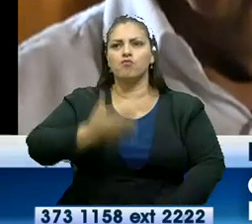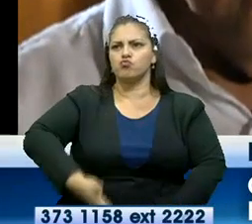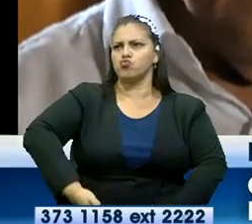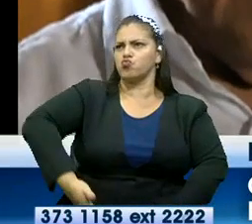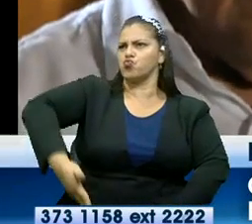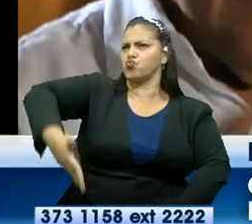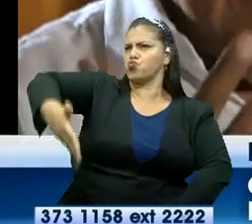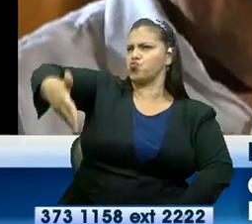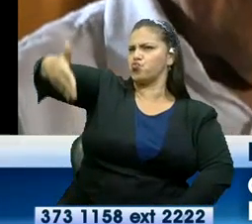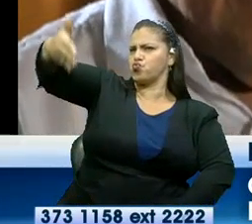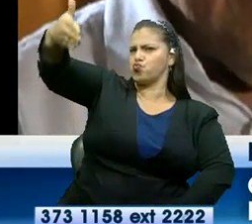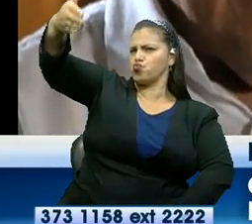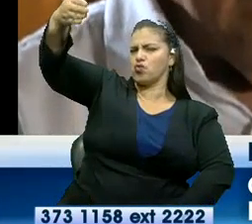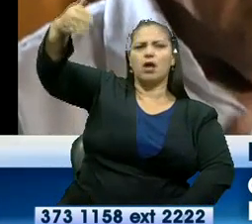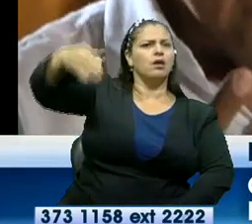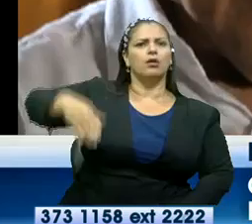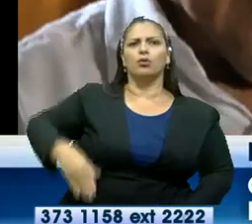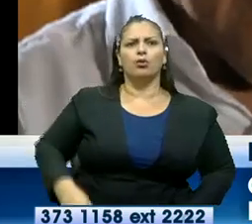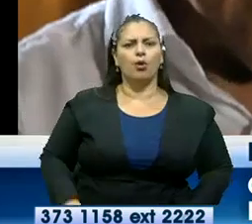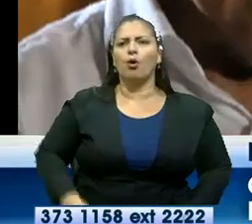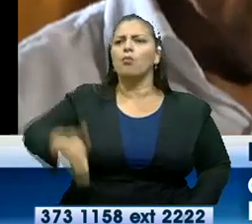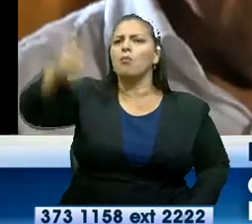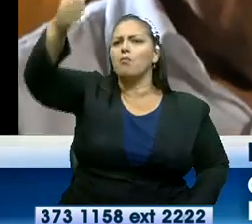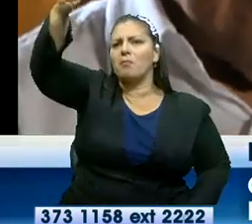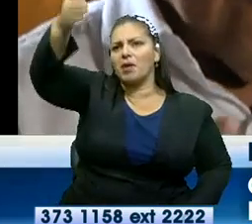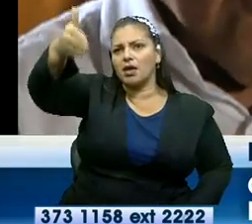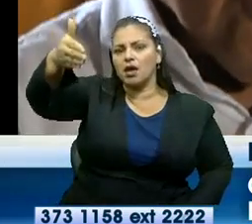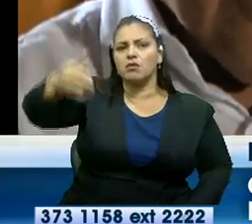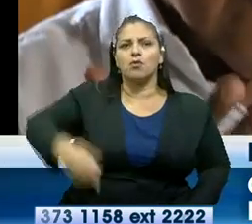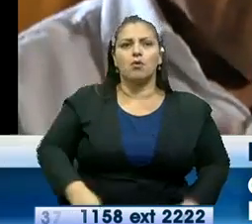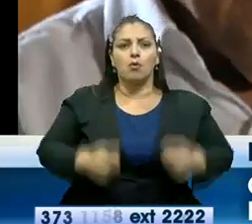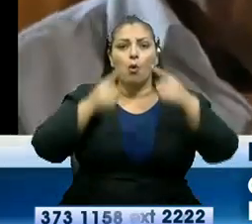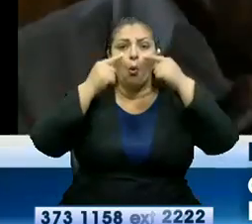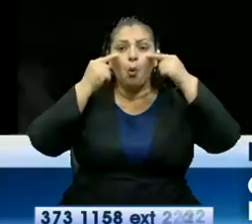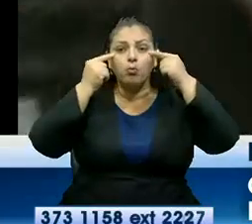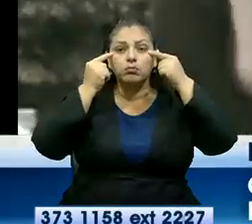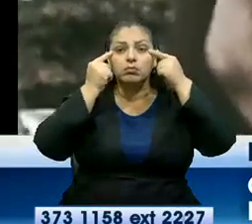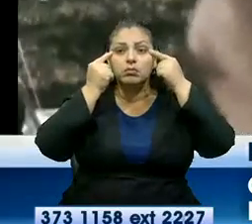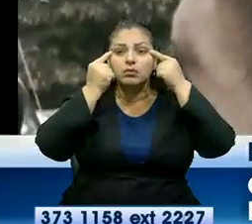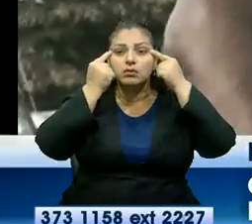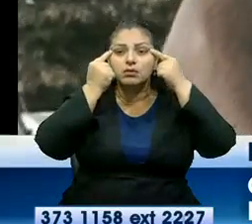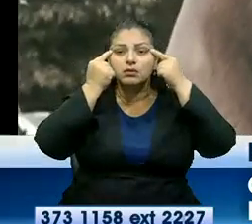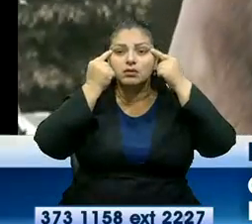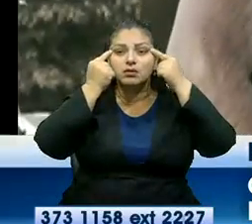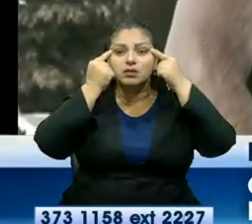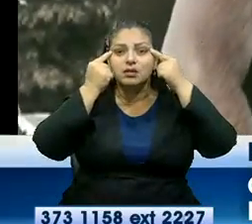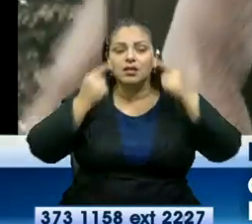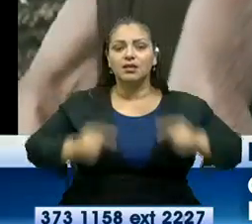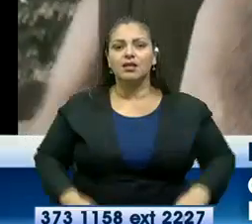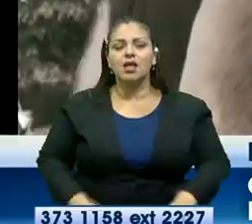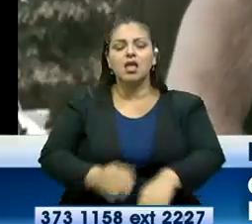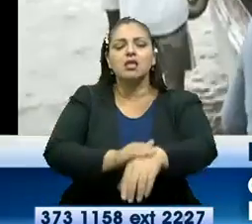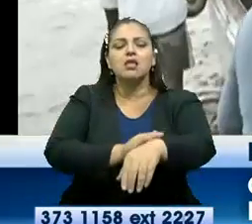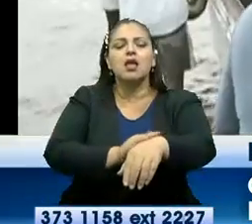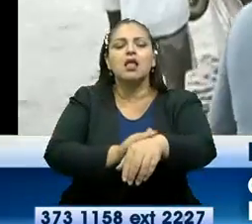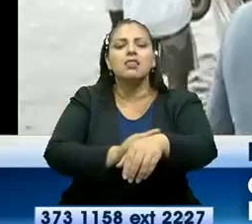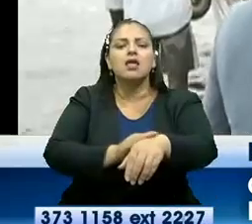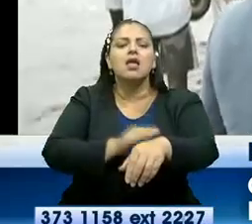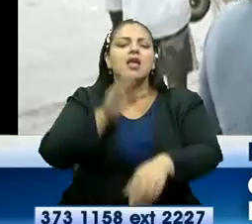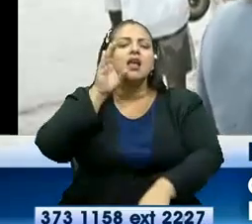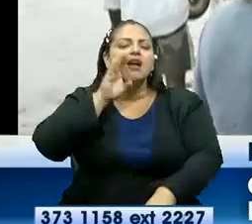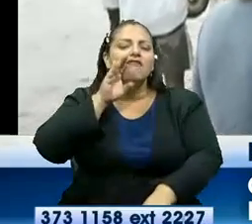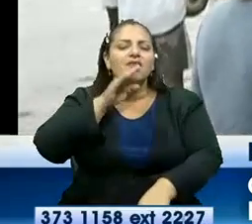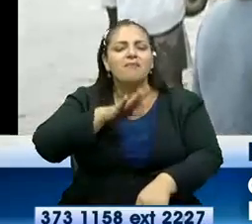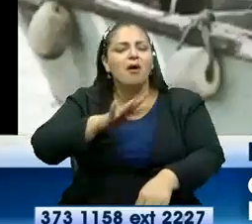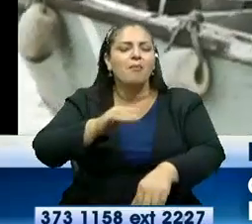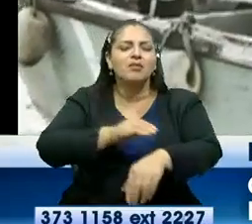musculoso, nariz aguileña, ojos rasgados. El color de su piel es canela, prieto, bronceado,